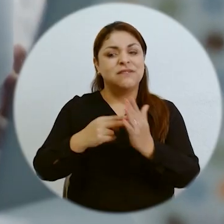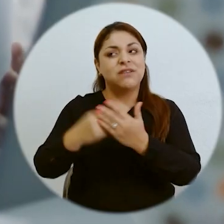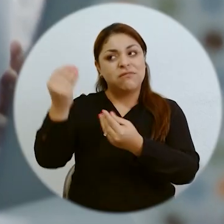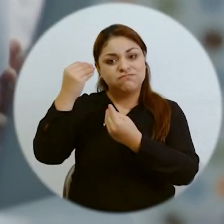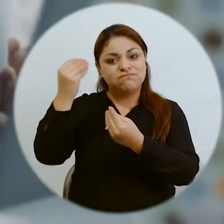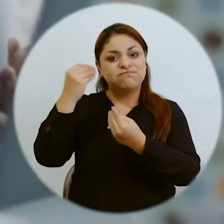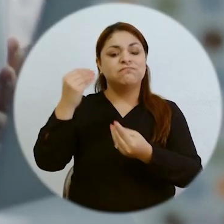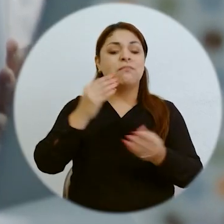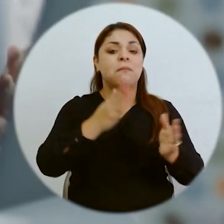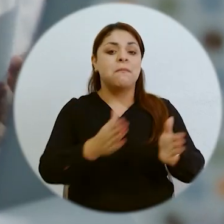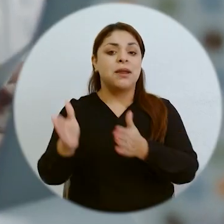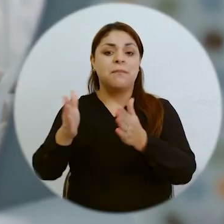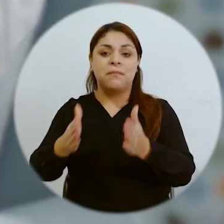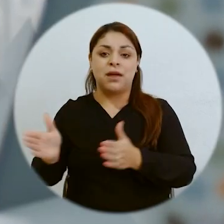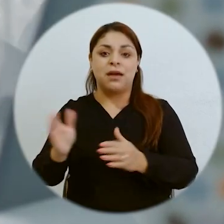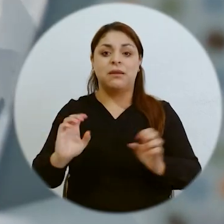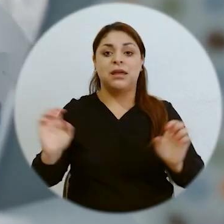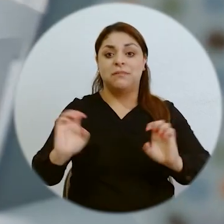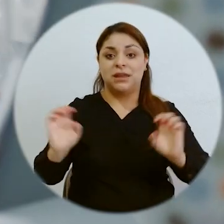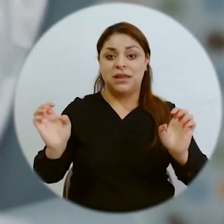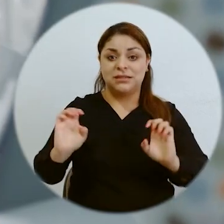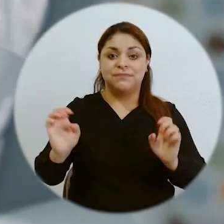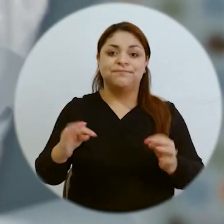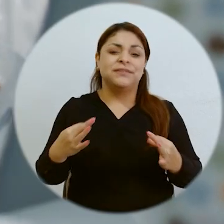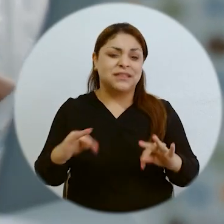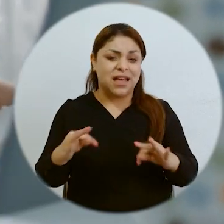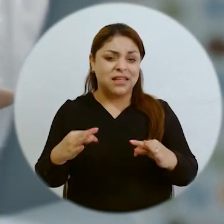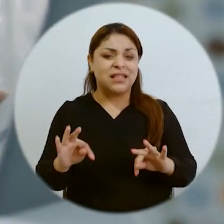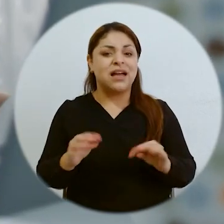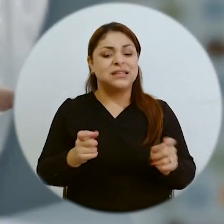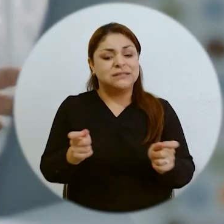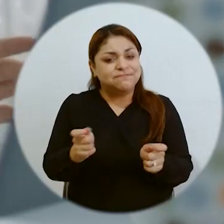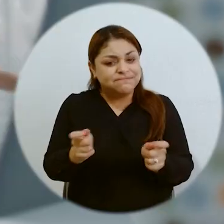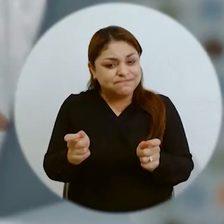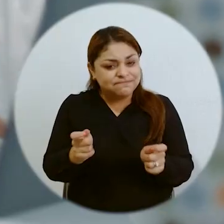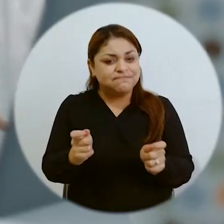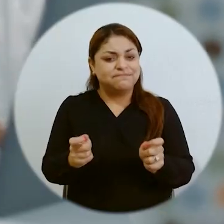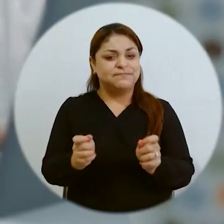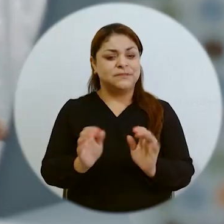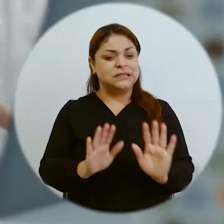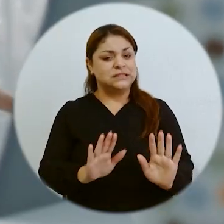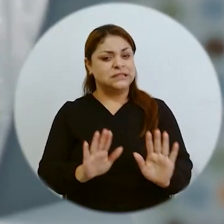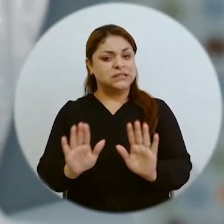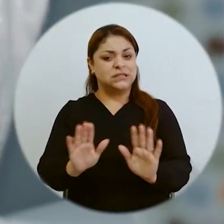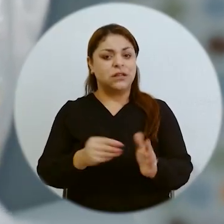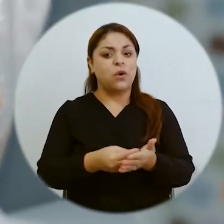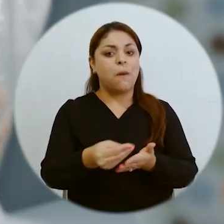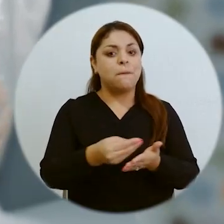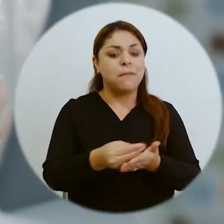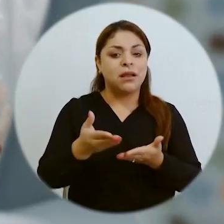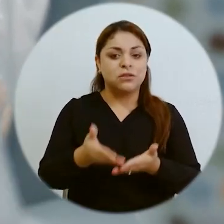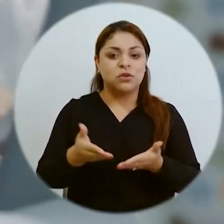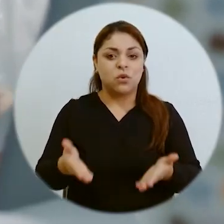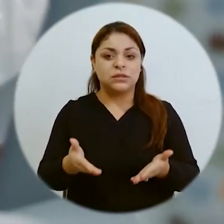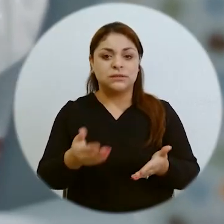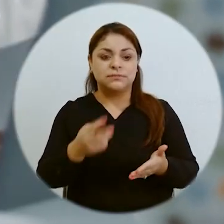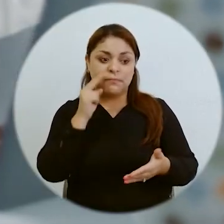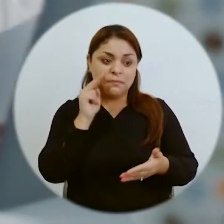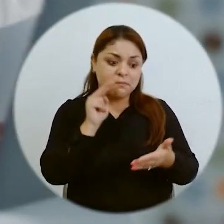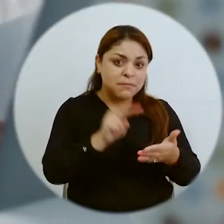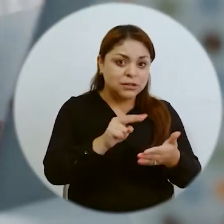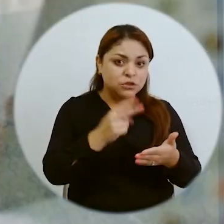delito, ¿verdad? Así que ojalá que digamos no al sistema del gota a gota, y la